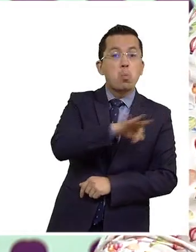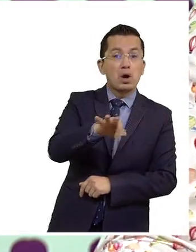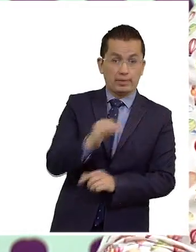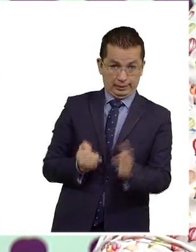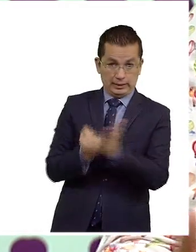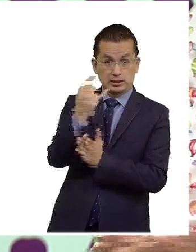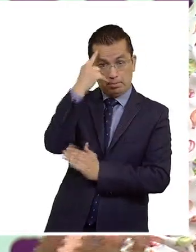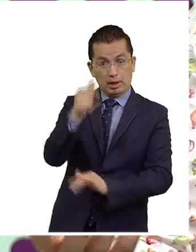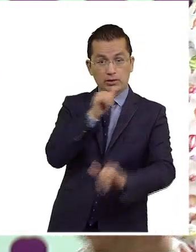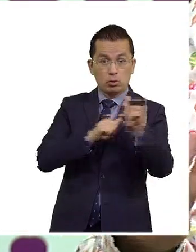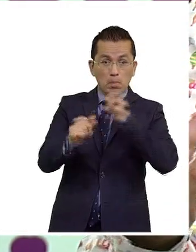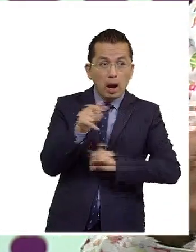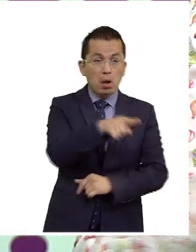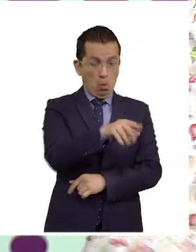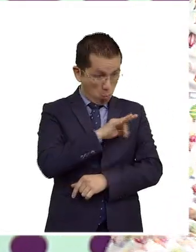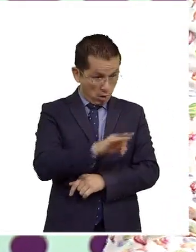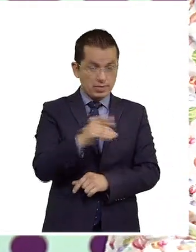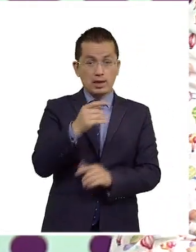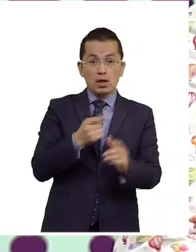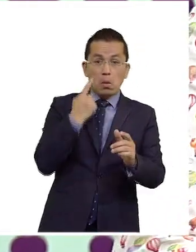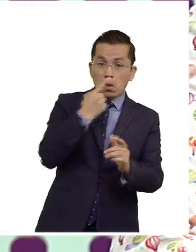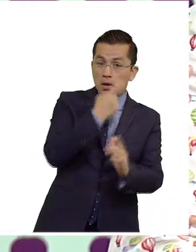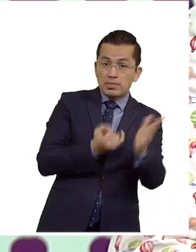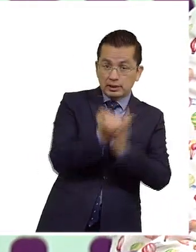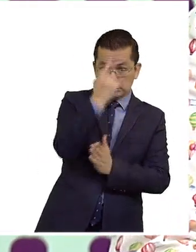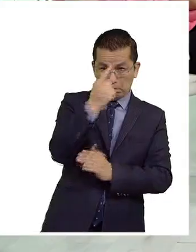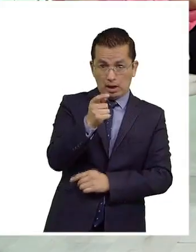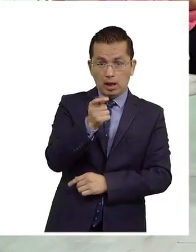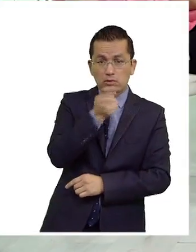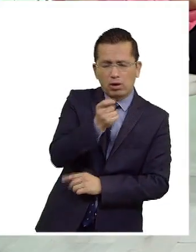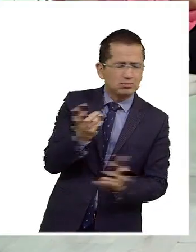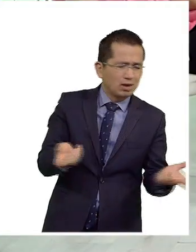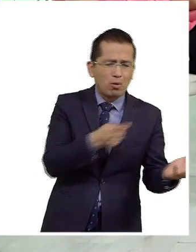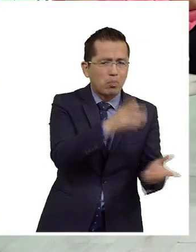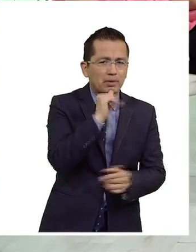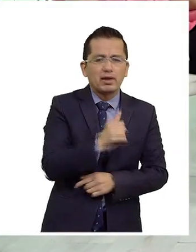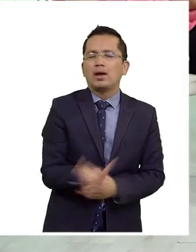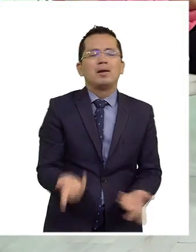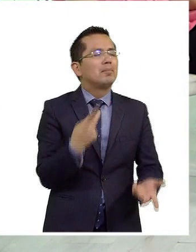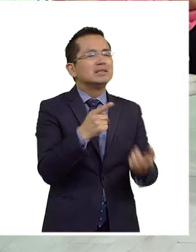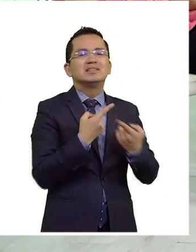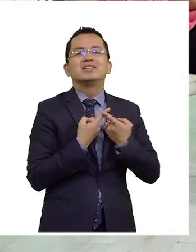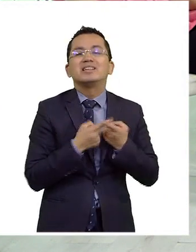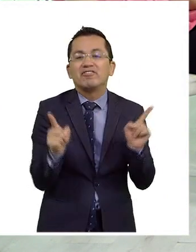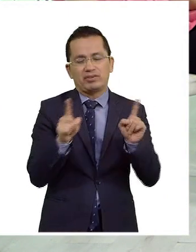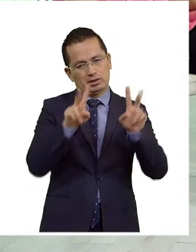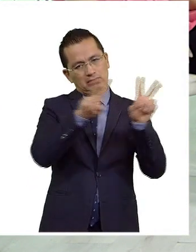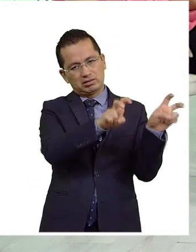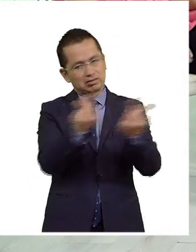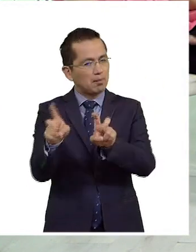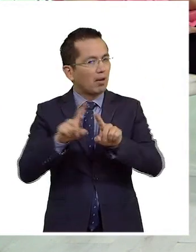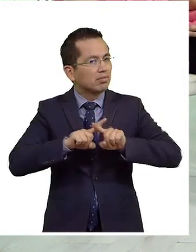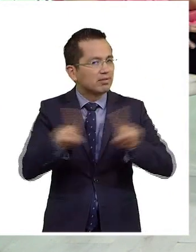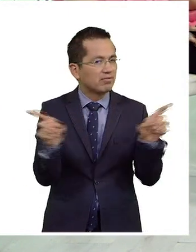una decisión, es parte de tu condición como ser humano. Claro, y que parte de su identidad, ¿no? Sí, perdón, sí, Sandra, te interrumpí. Y te voy a